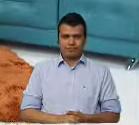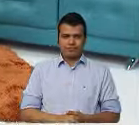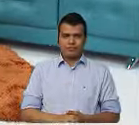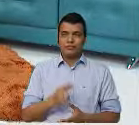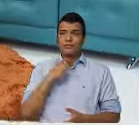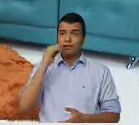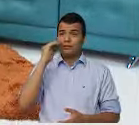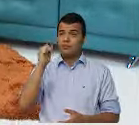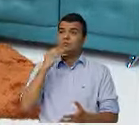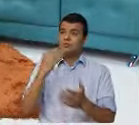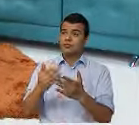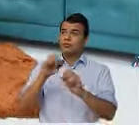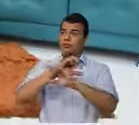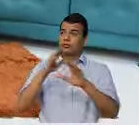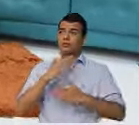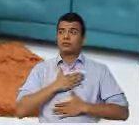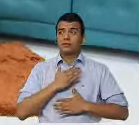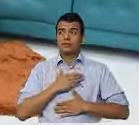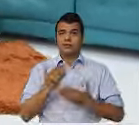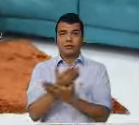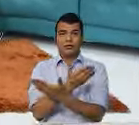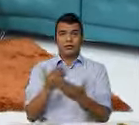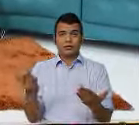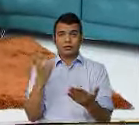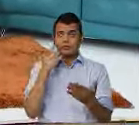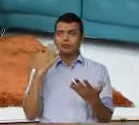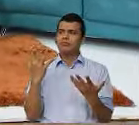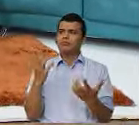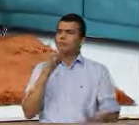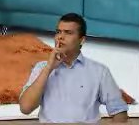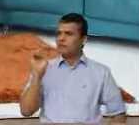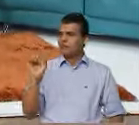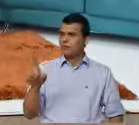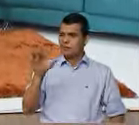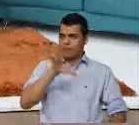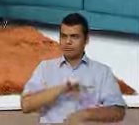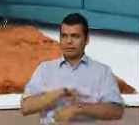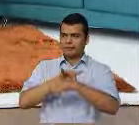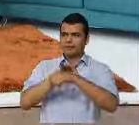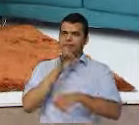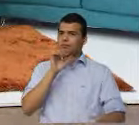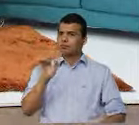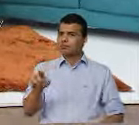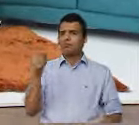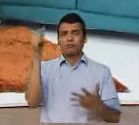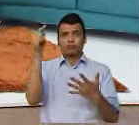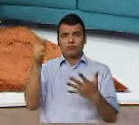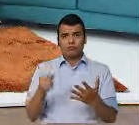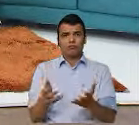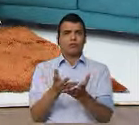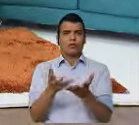buenos días, felicito el programa. Quisiera preguntarle a la doctora que si los productos